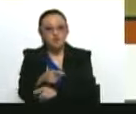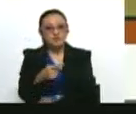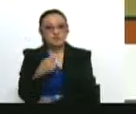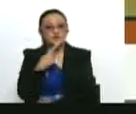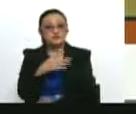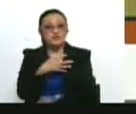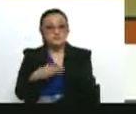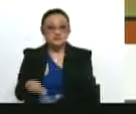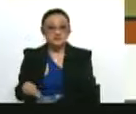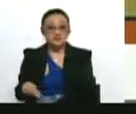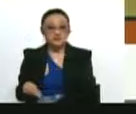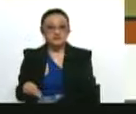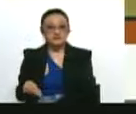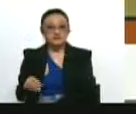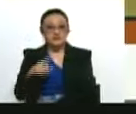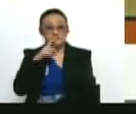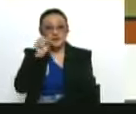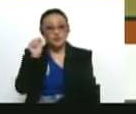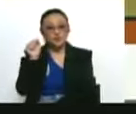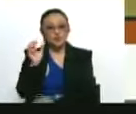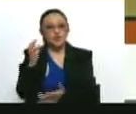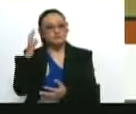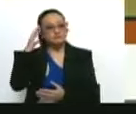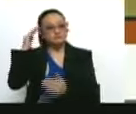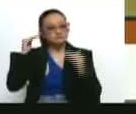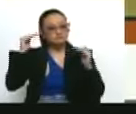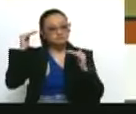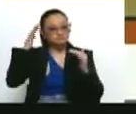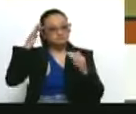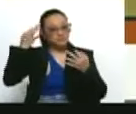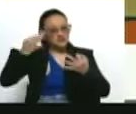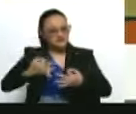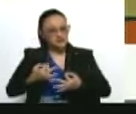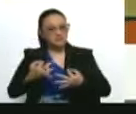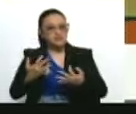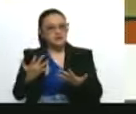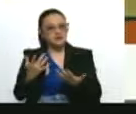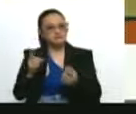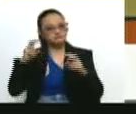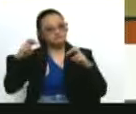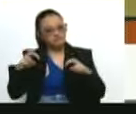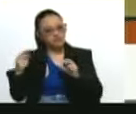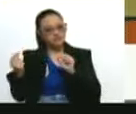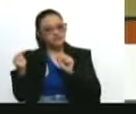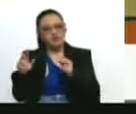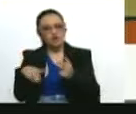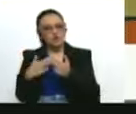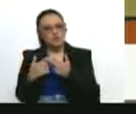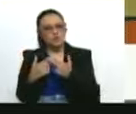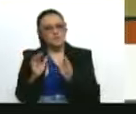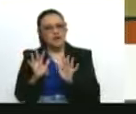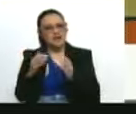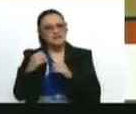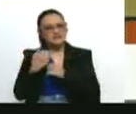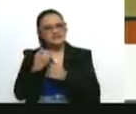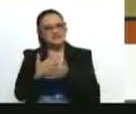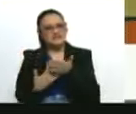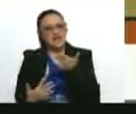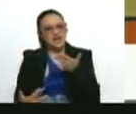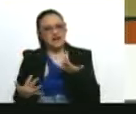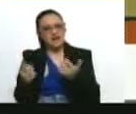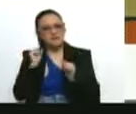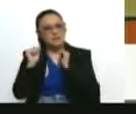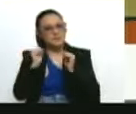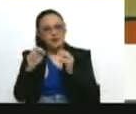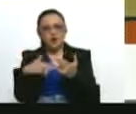presidente, el sano juicio y que se sienten a conversar y no haya más derramamientos de sangre. Pero tienen que respetar a